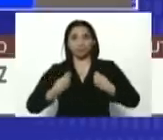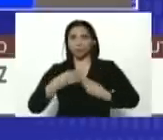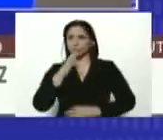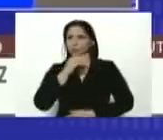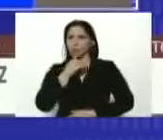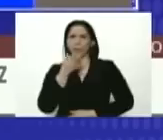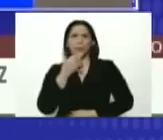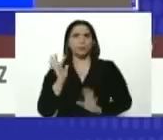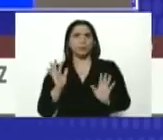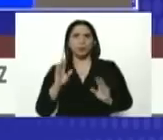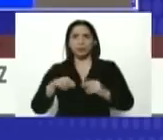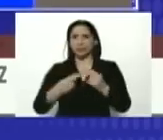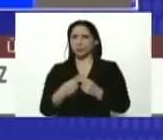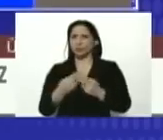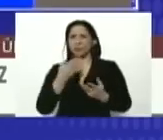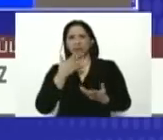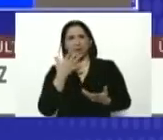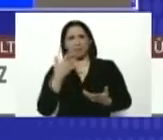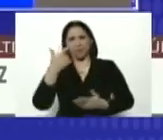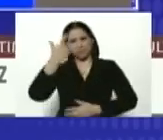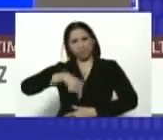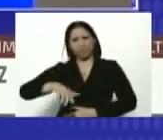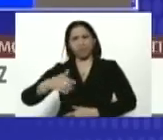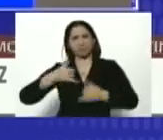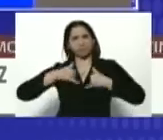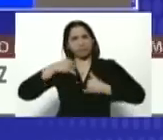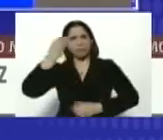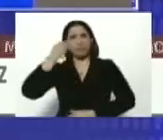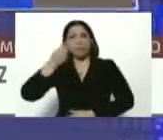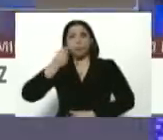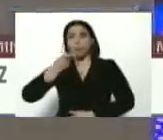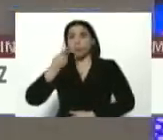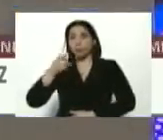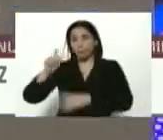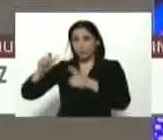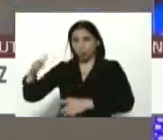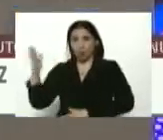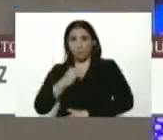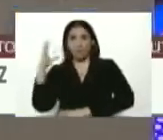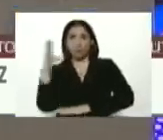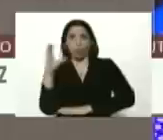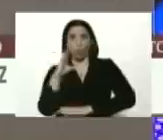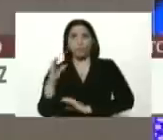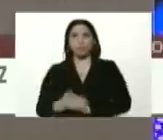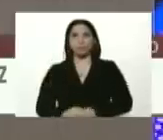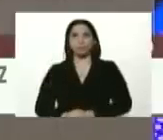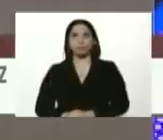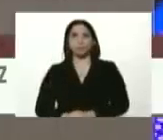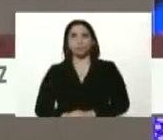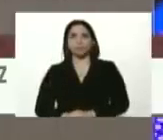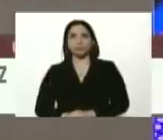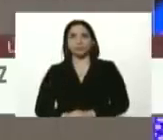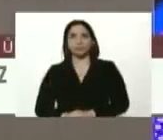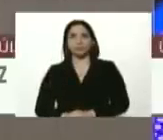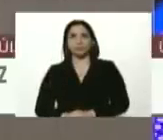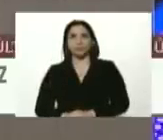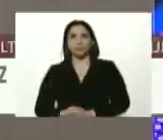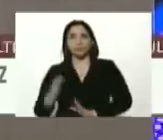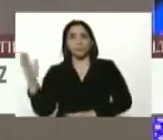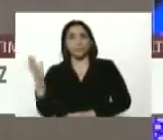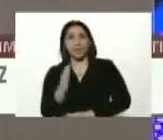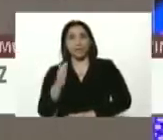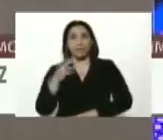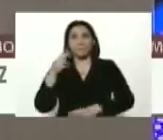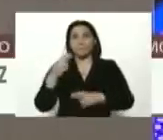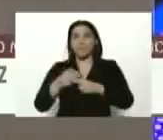ver con ninguna posición política. Los casos, las personas que vienen de Colombia, vienen pues con el riesgo de